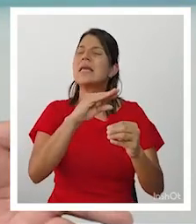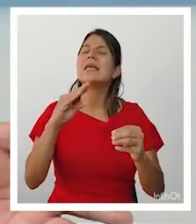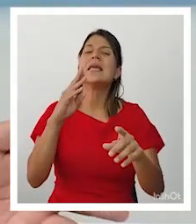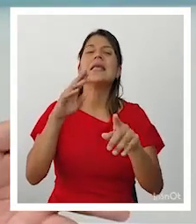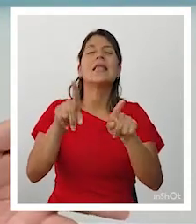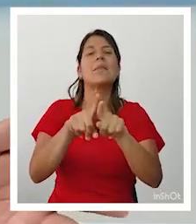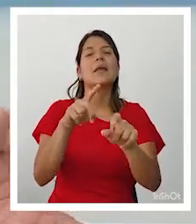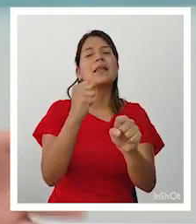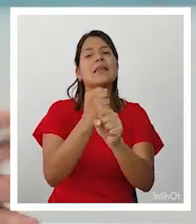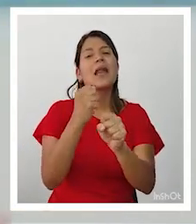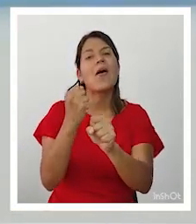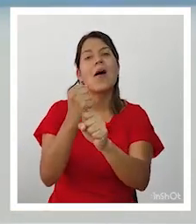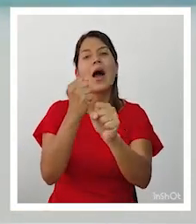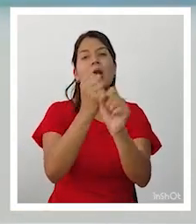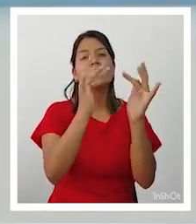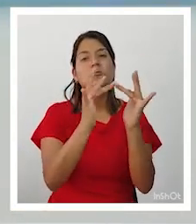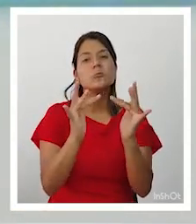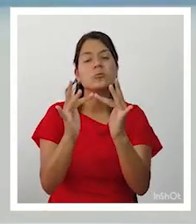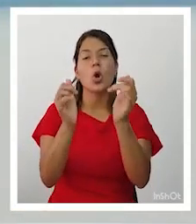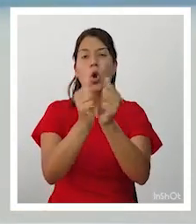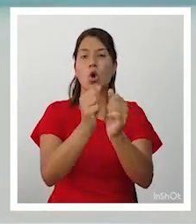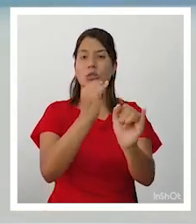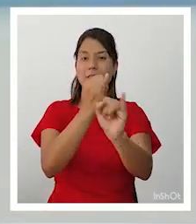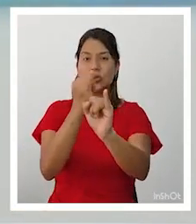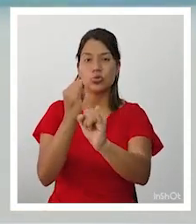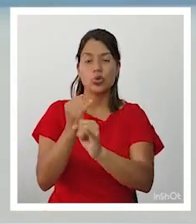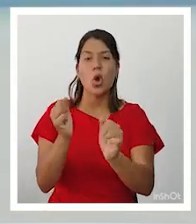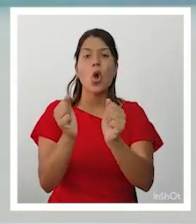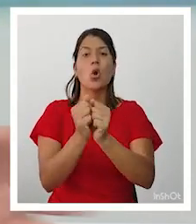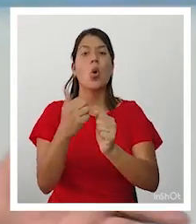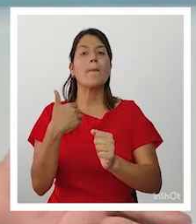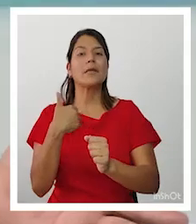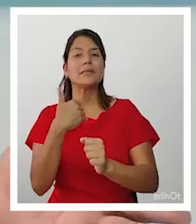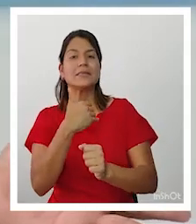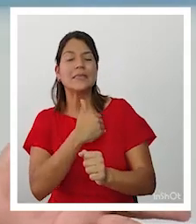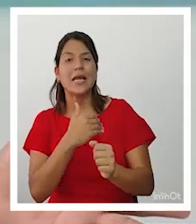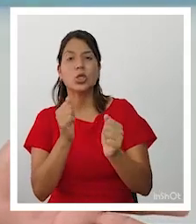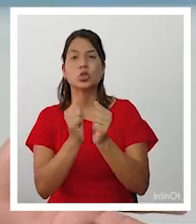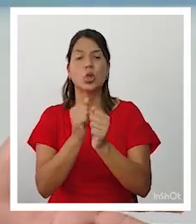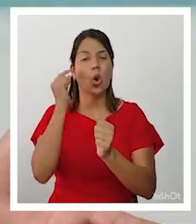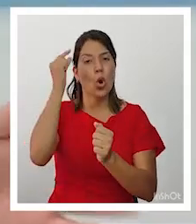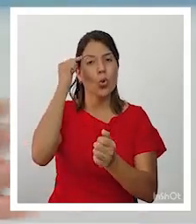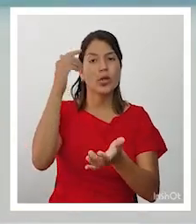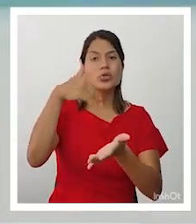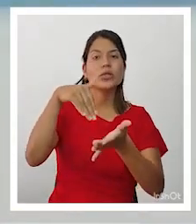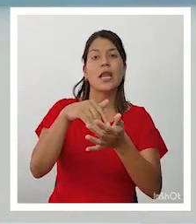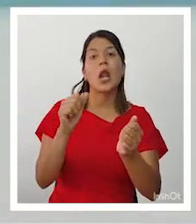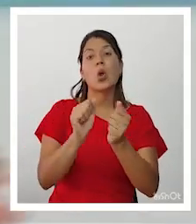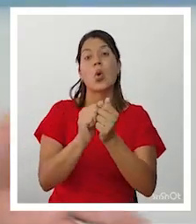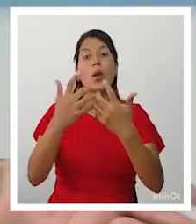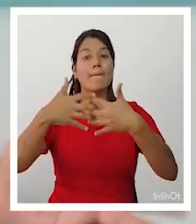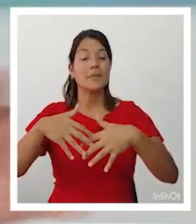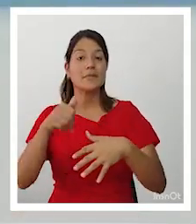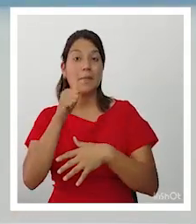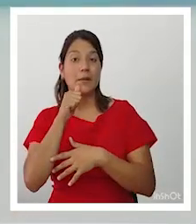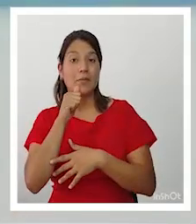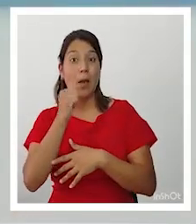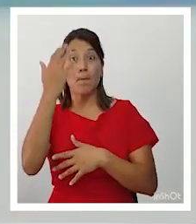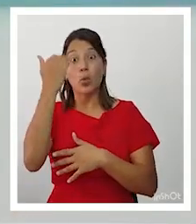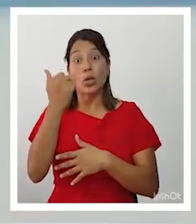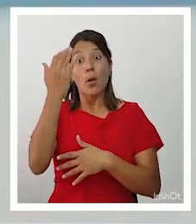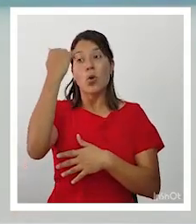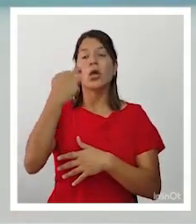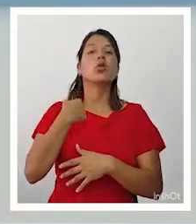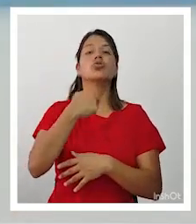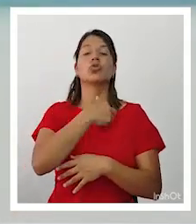las diferentes instituciones, con los ministerios, con el gobierno central, con la empresa privada, porque tenemos una